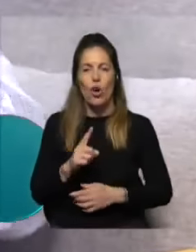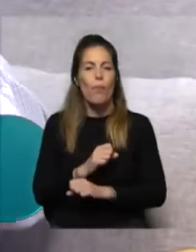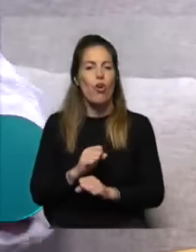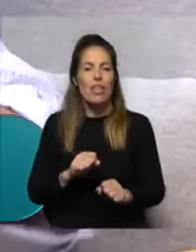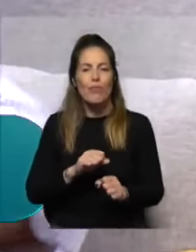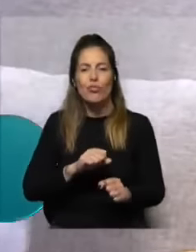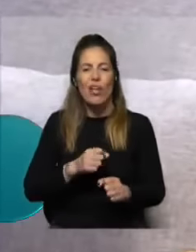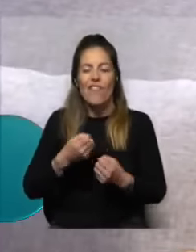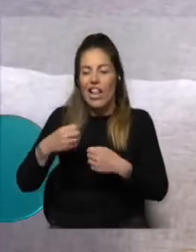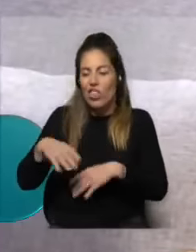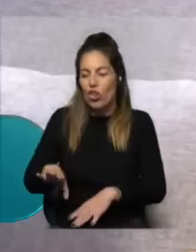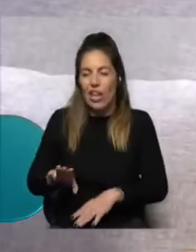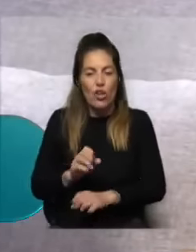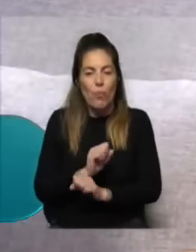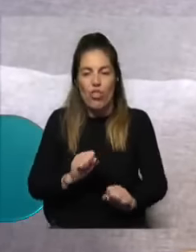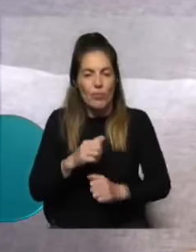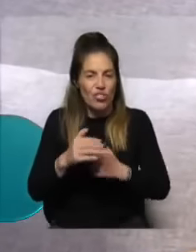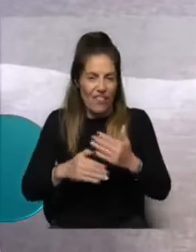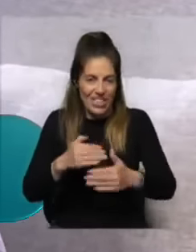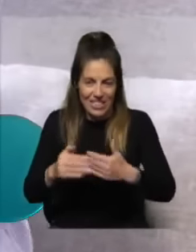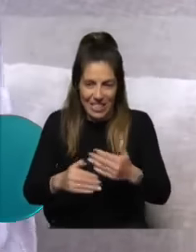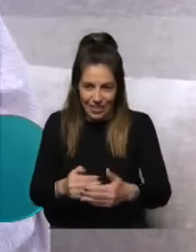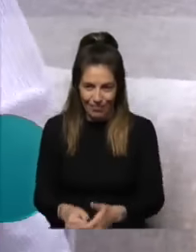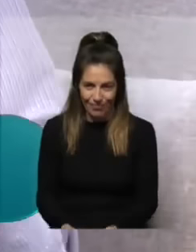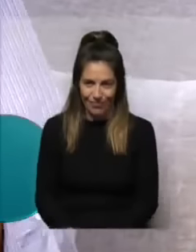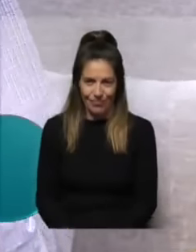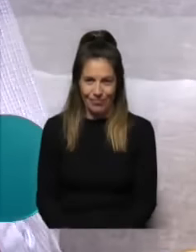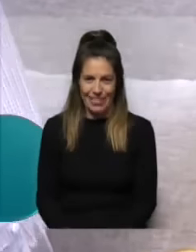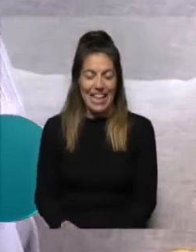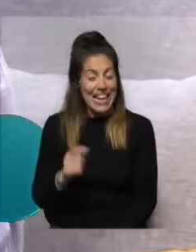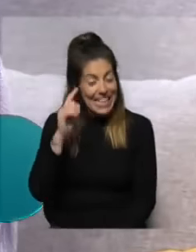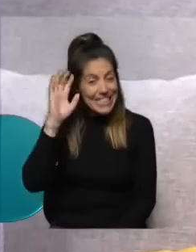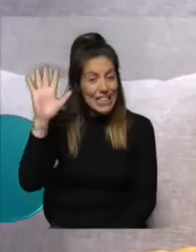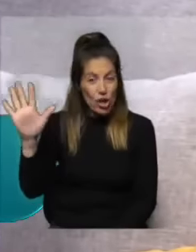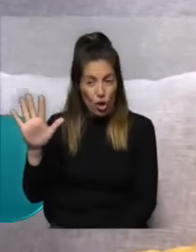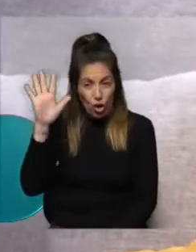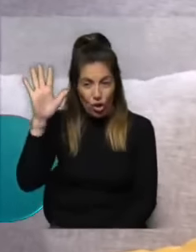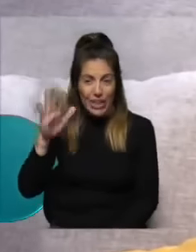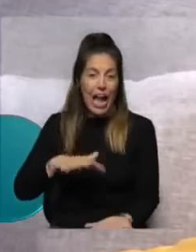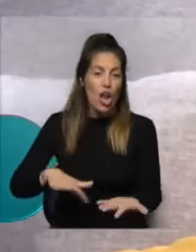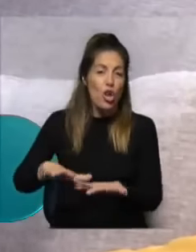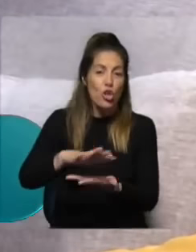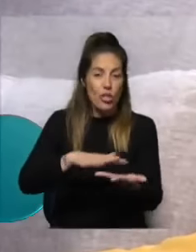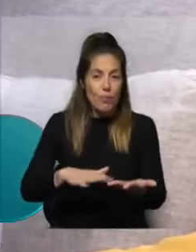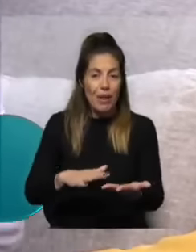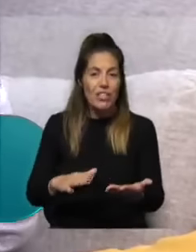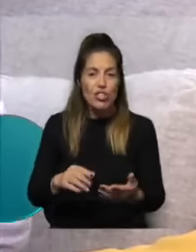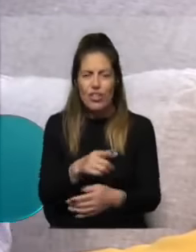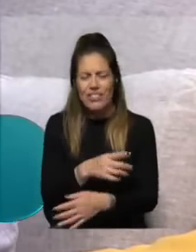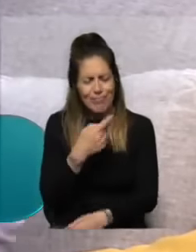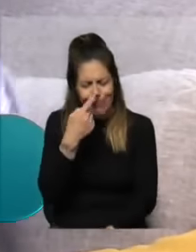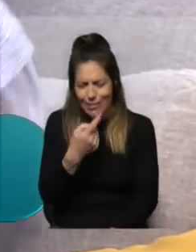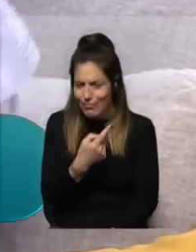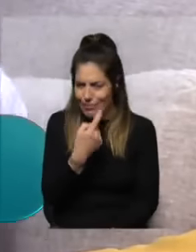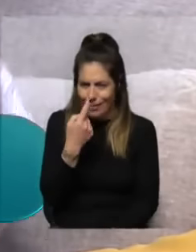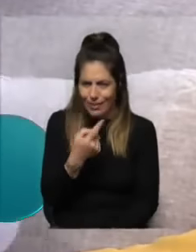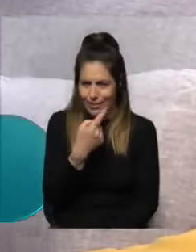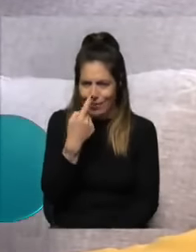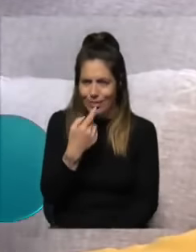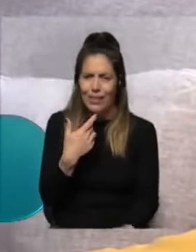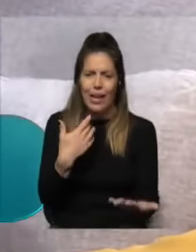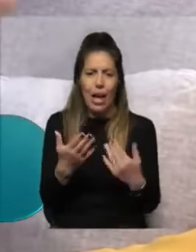lado, no podemos avanzar. Bien. La psicología de los espacios que se aplican en Feng Shui es interesantísima. Hablamos